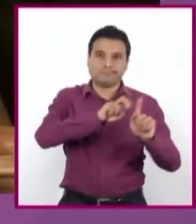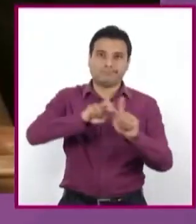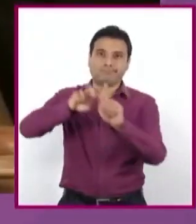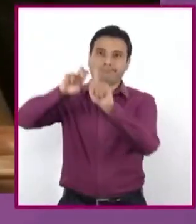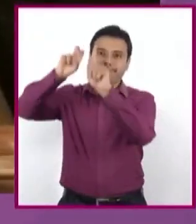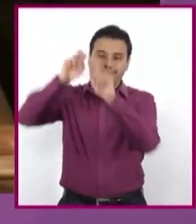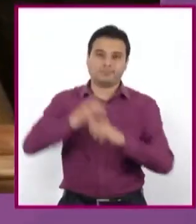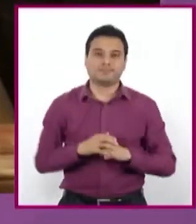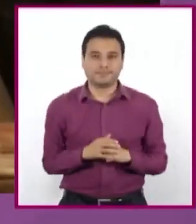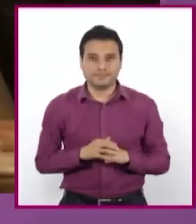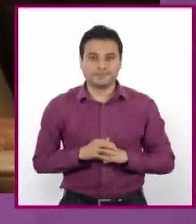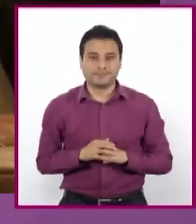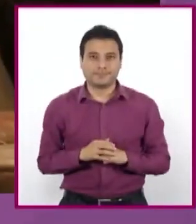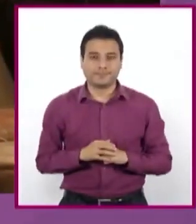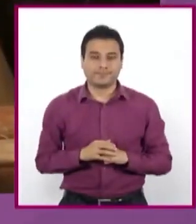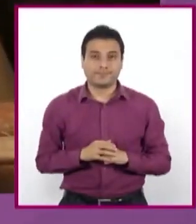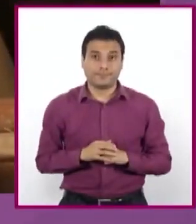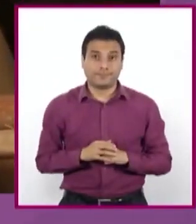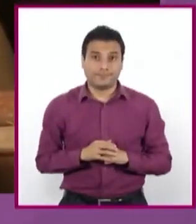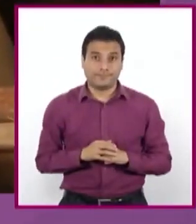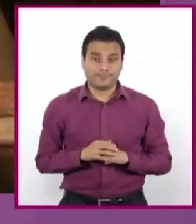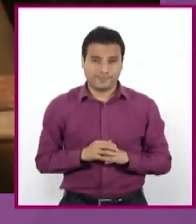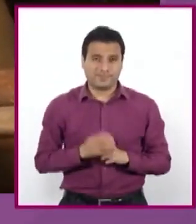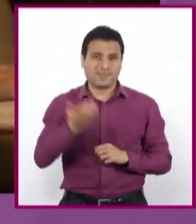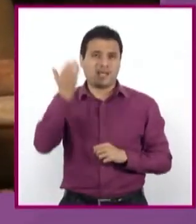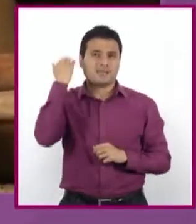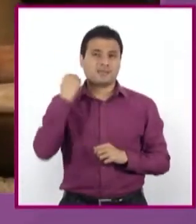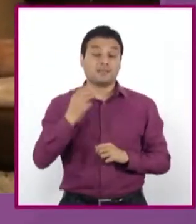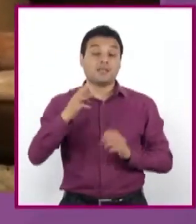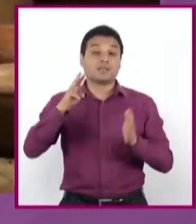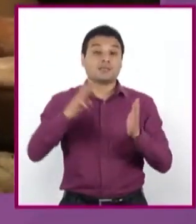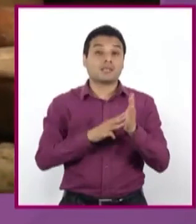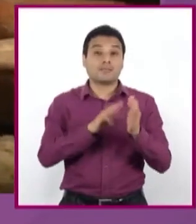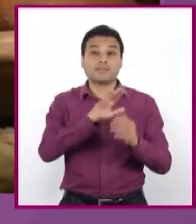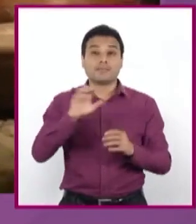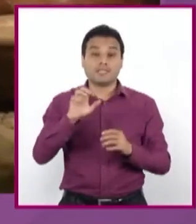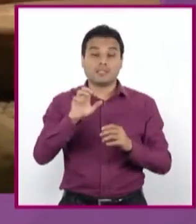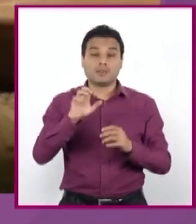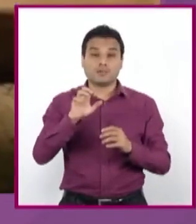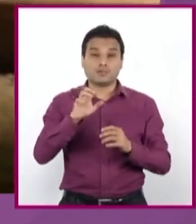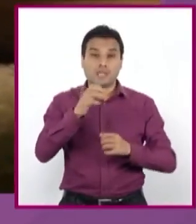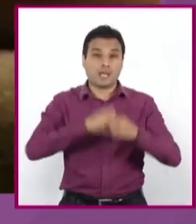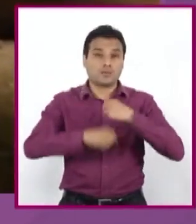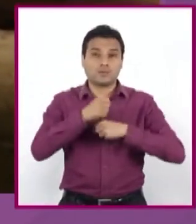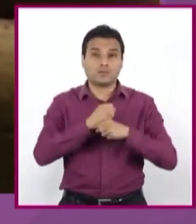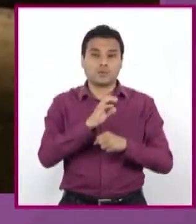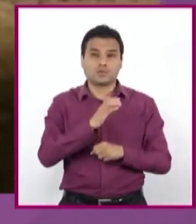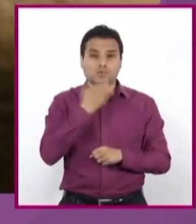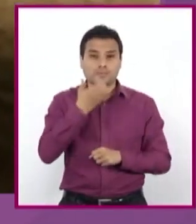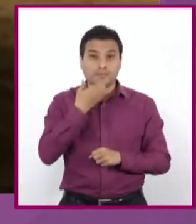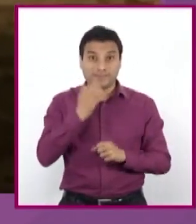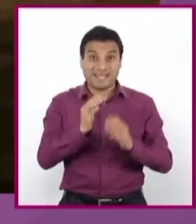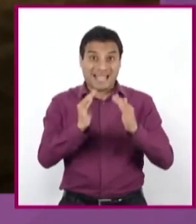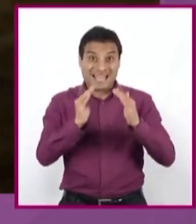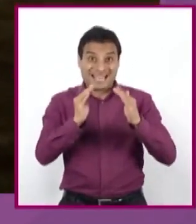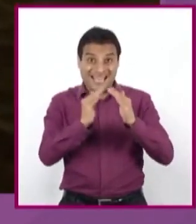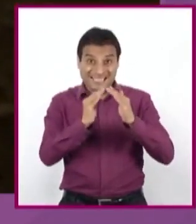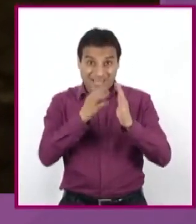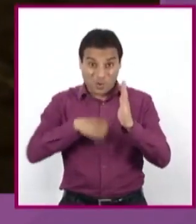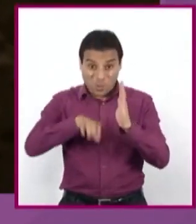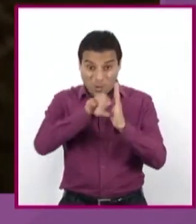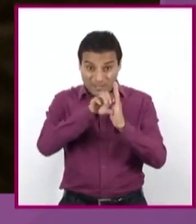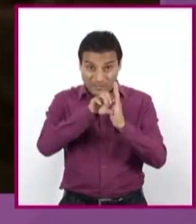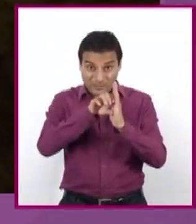De acuerdo a la tradición que imperaba hace un poco menos de 3.500 años, las tumbas se colocaban bajo las habitaciones de la vivienda